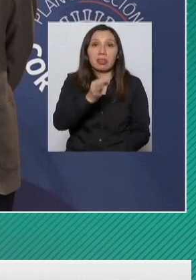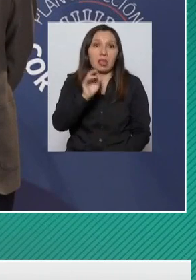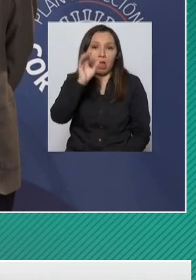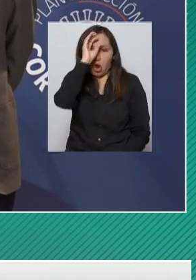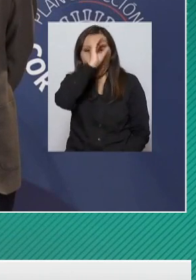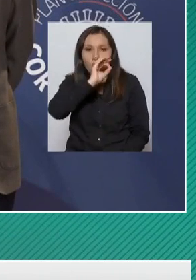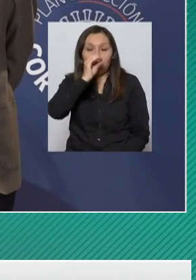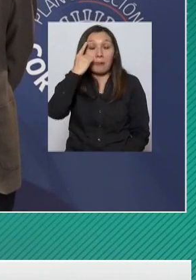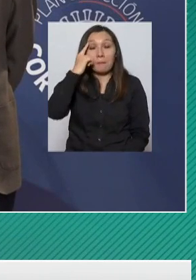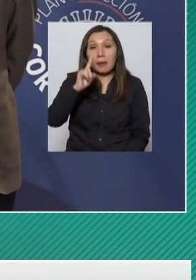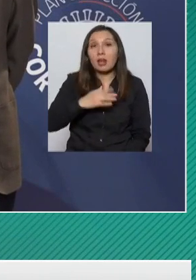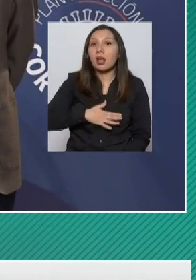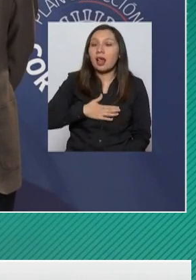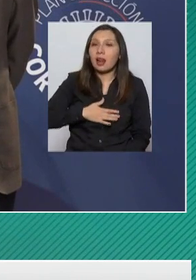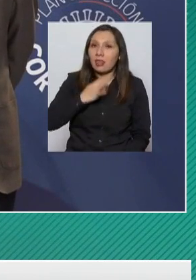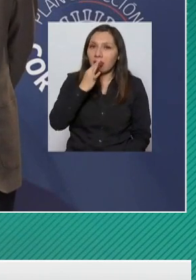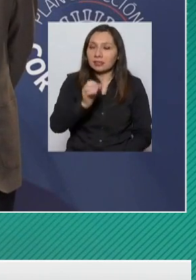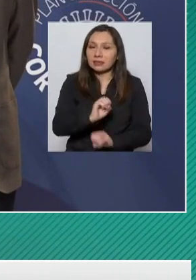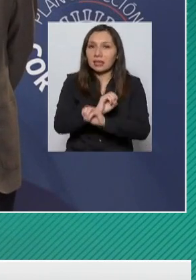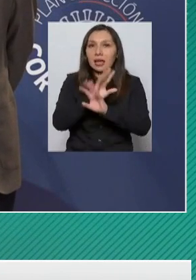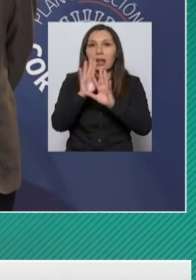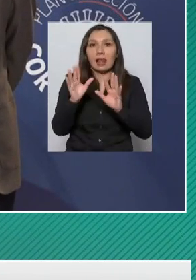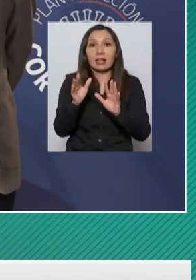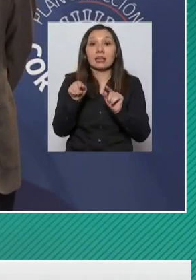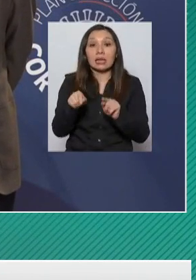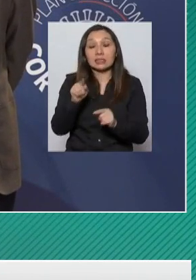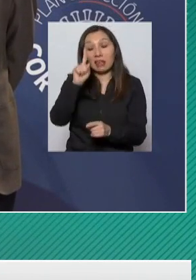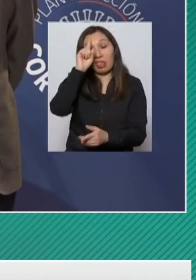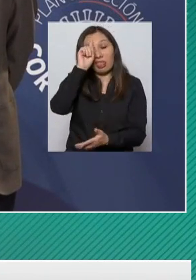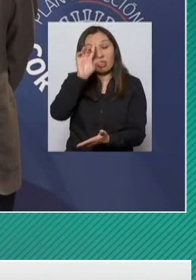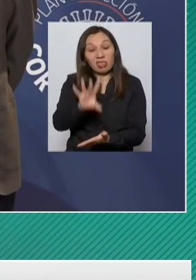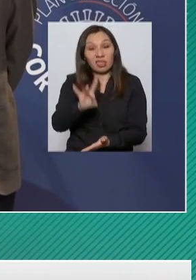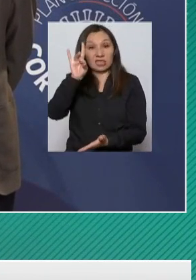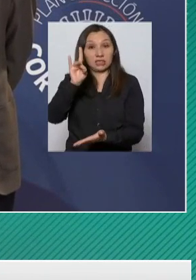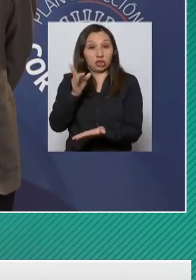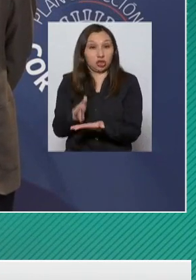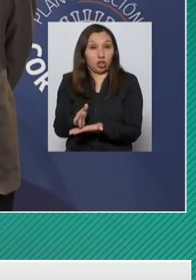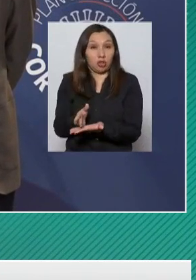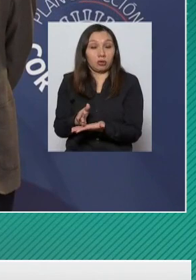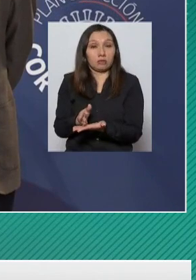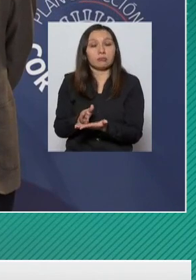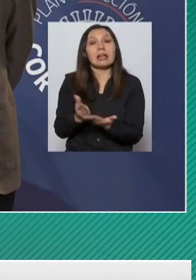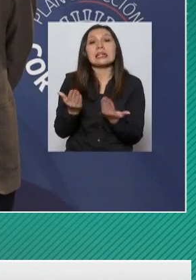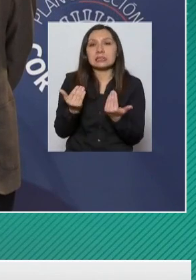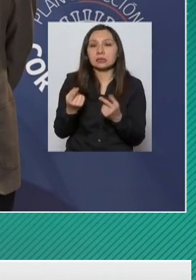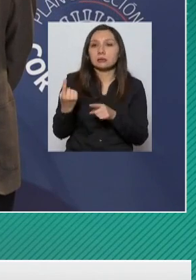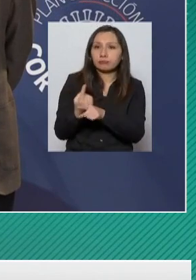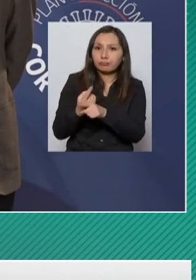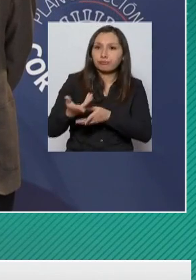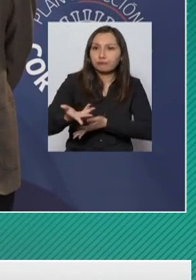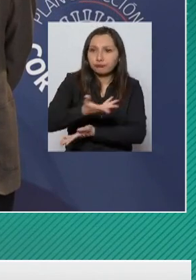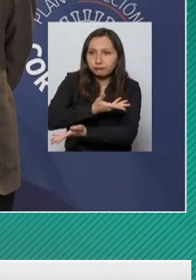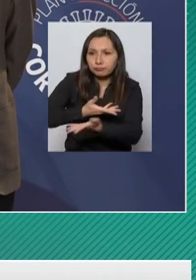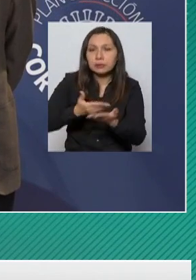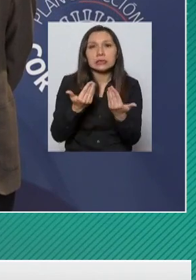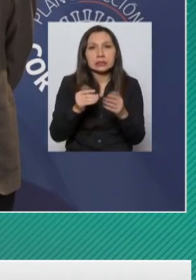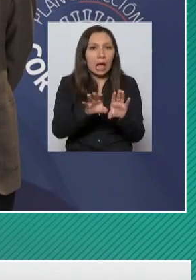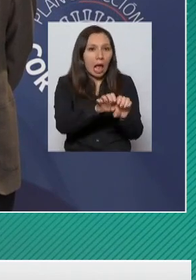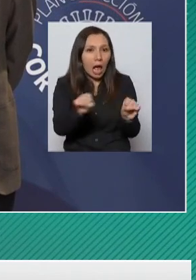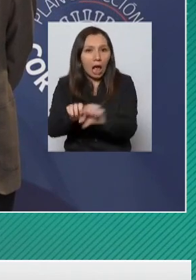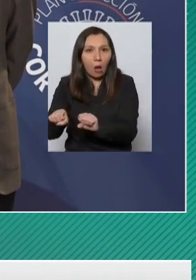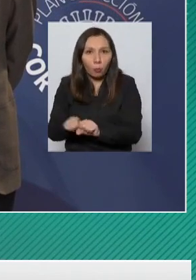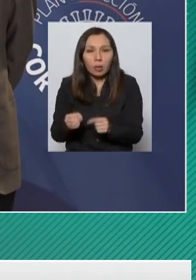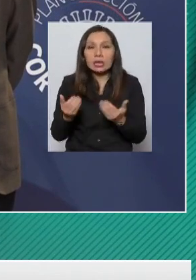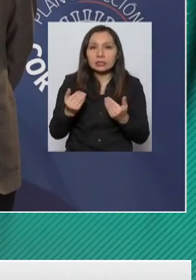pero quiero decir claramente que estas decisiones requieren conversación requieren consenso